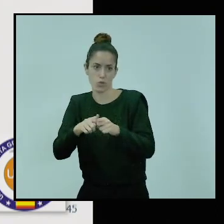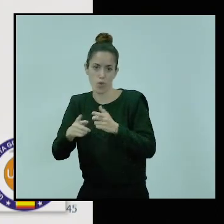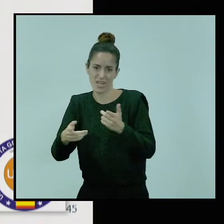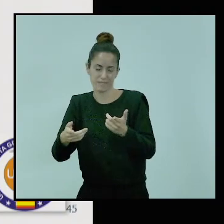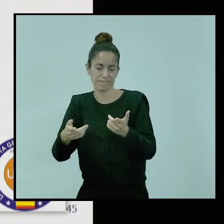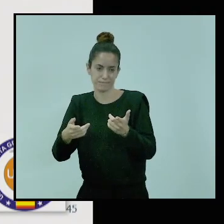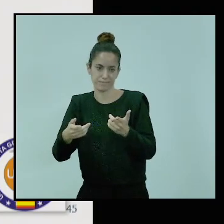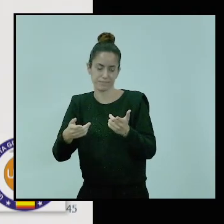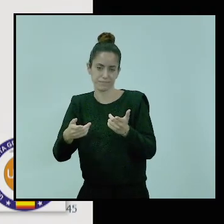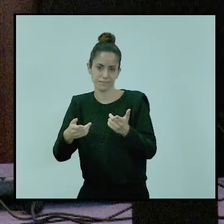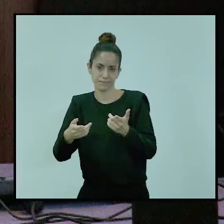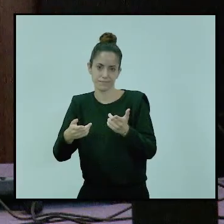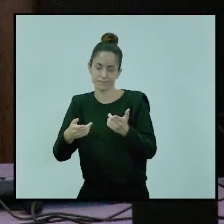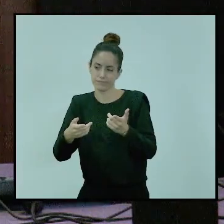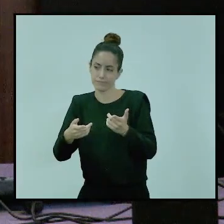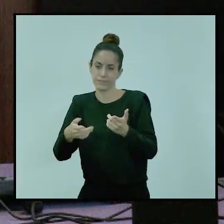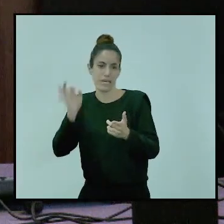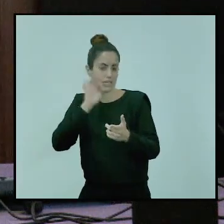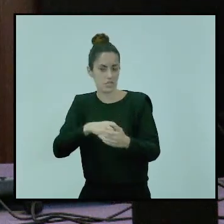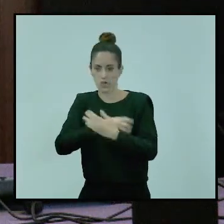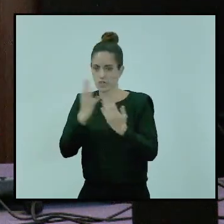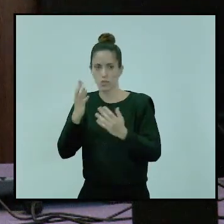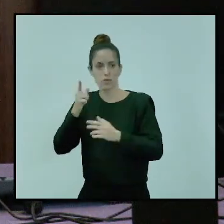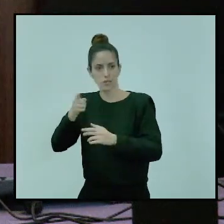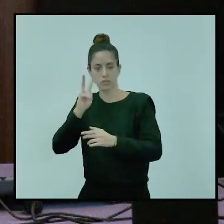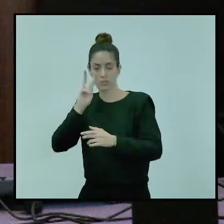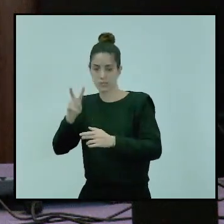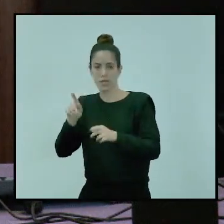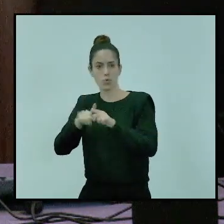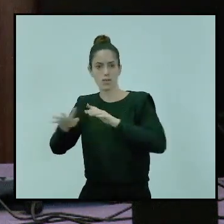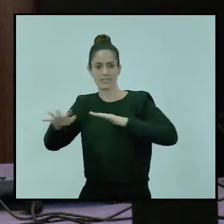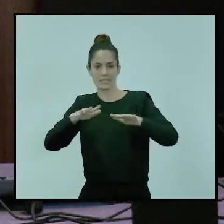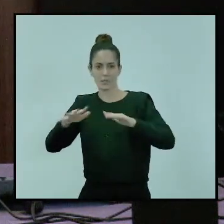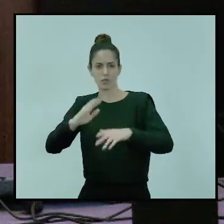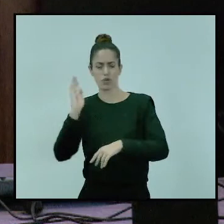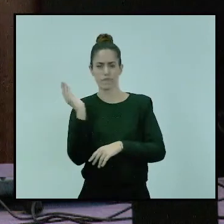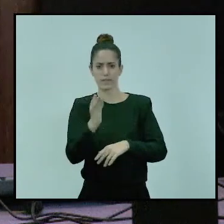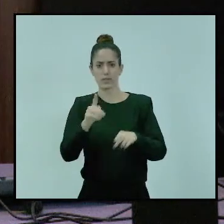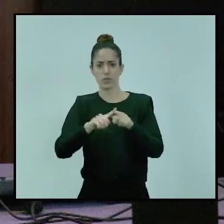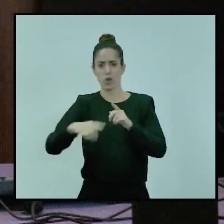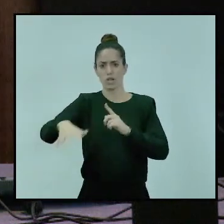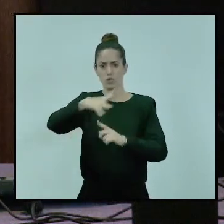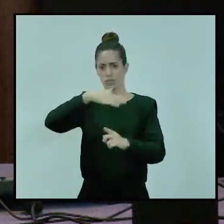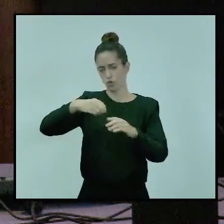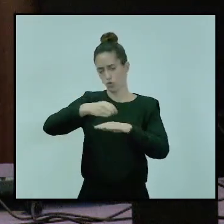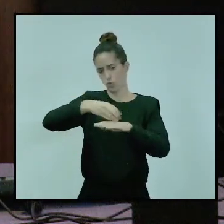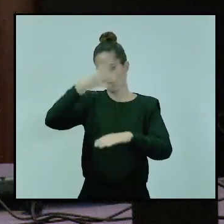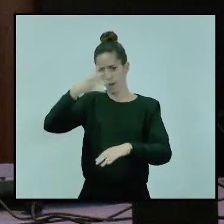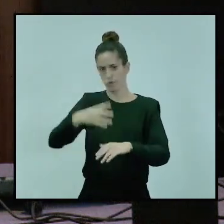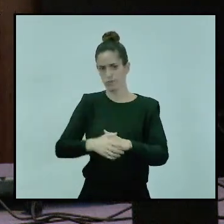se tenía en el siglo XIX por un terremoto afectando un entorno urbano.